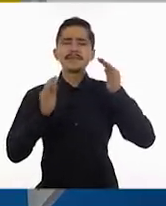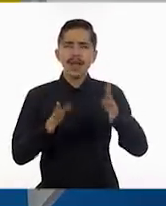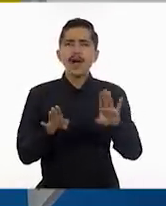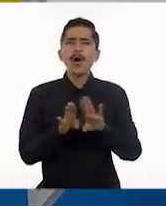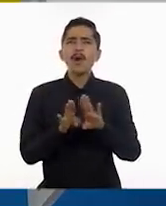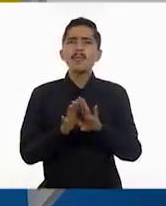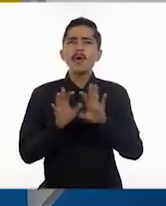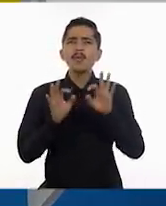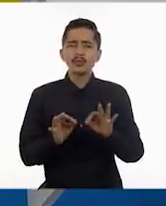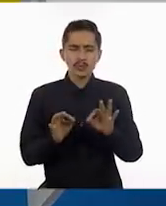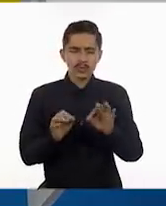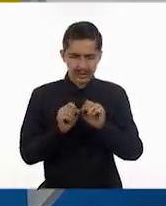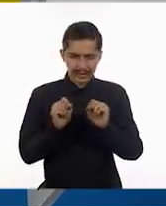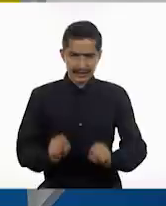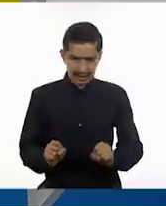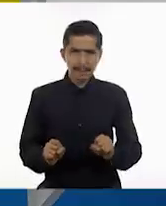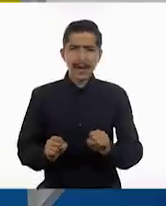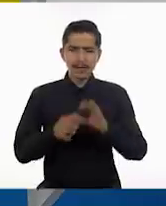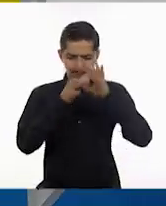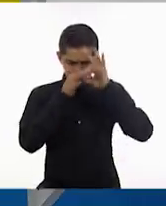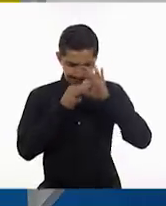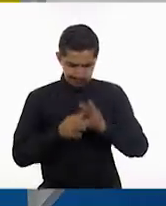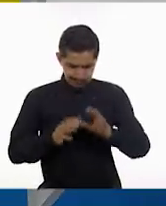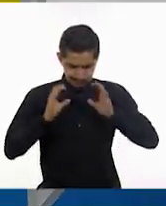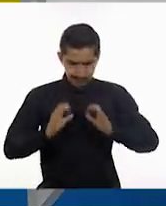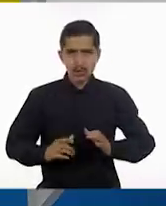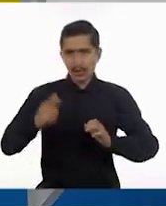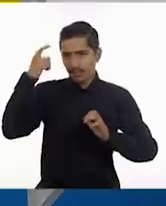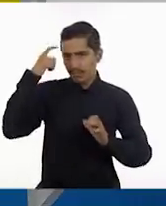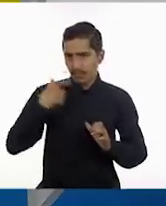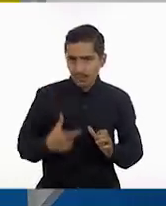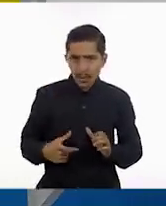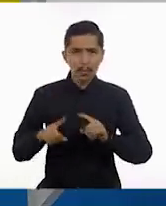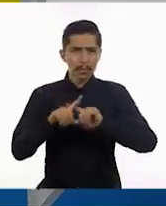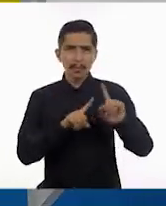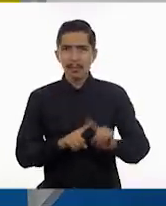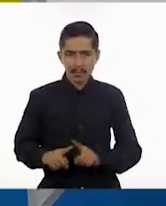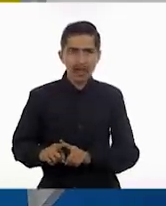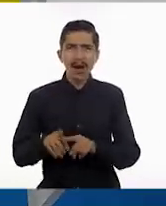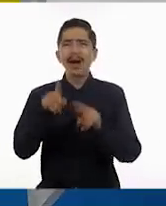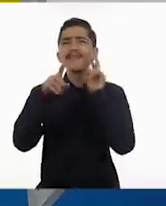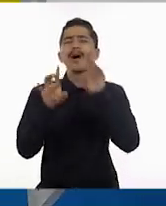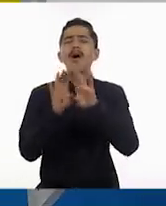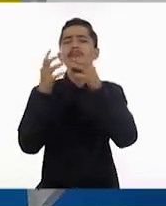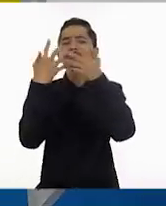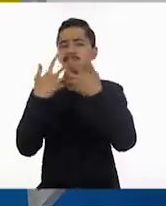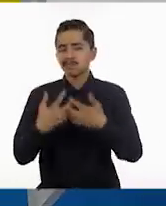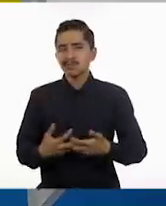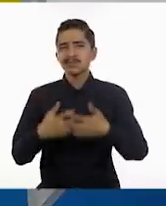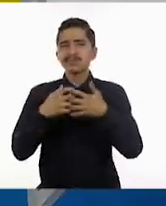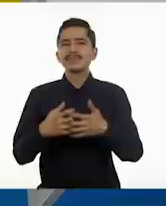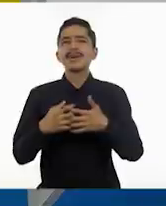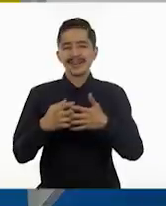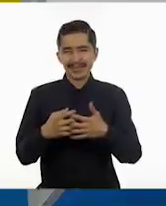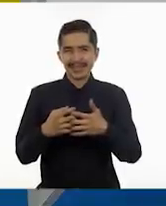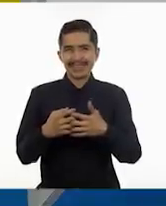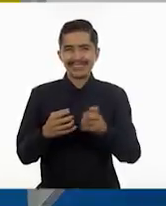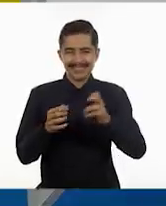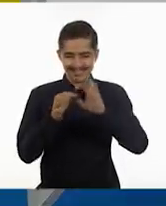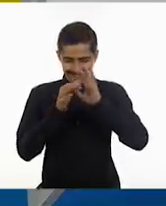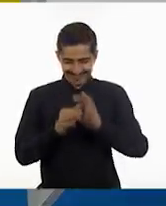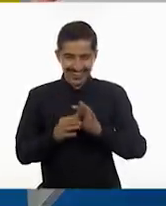del cuerpo. Recuerdan que ustedes estuvieron viendo un poco de la función de varios de los sistemas y sí